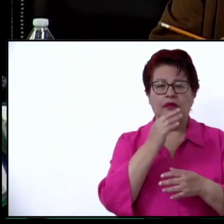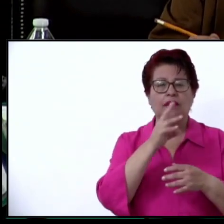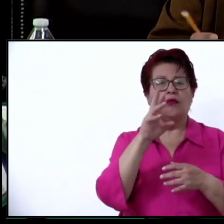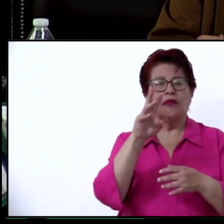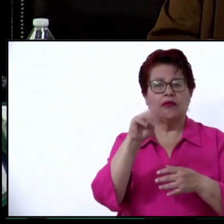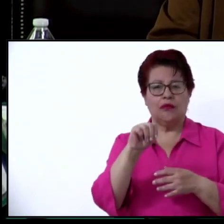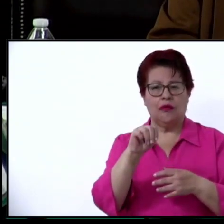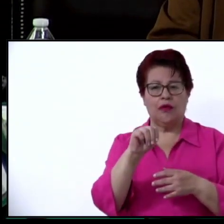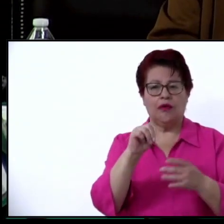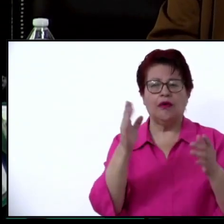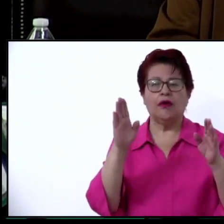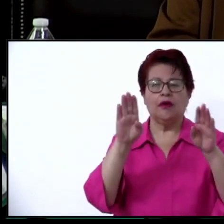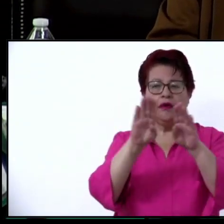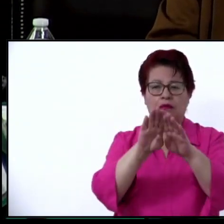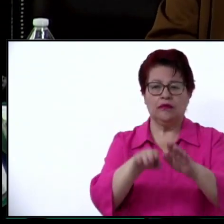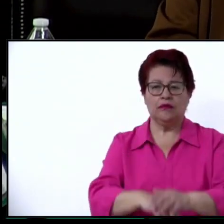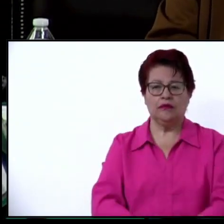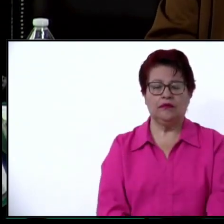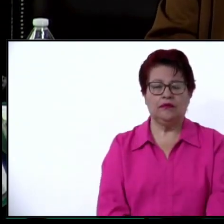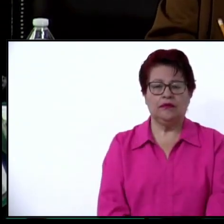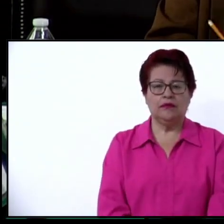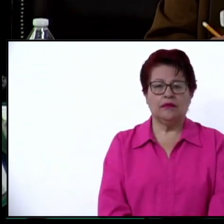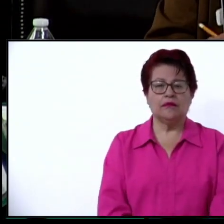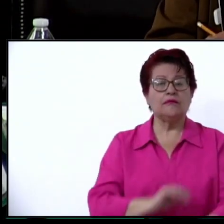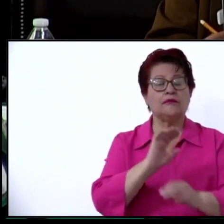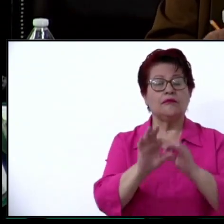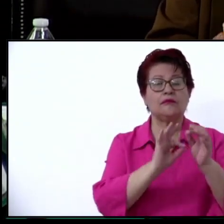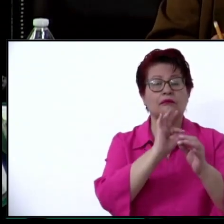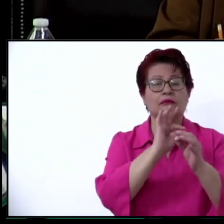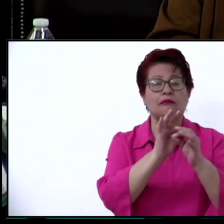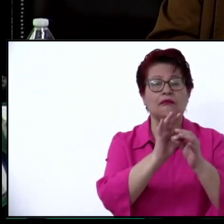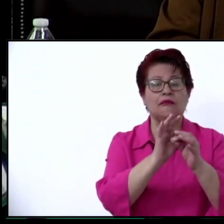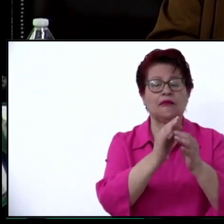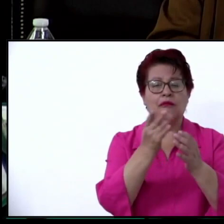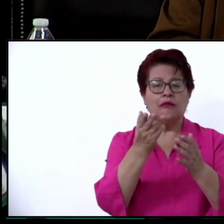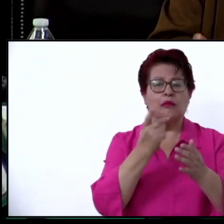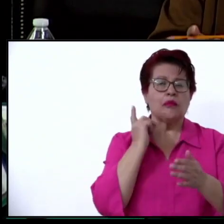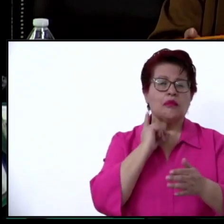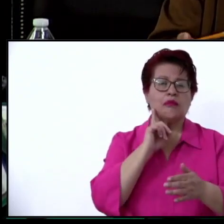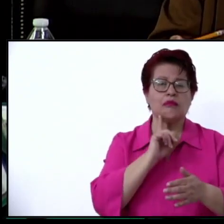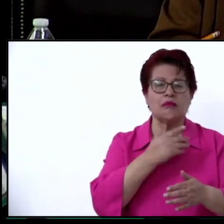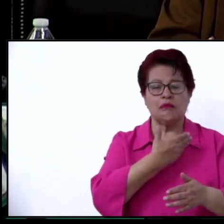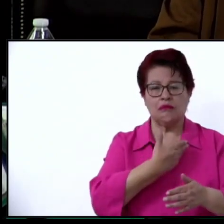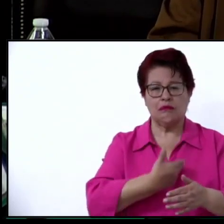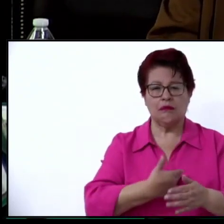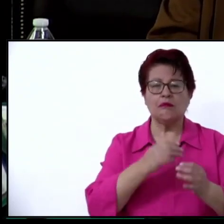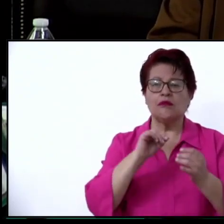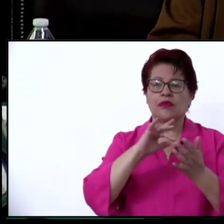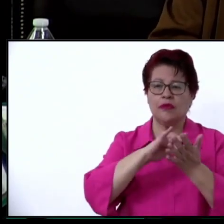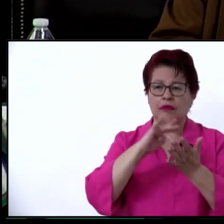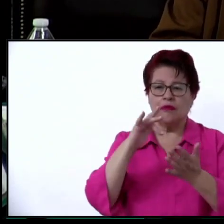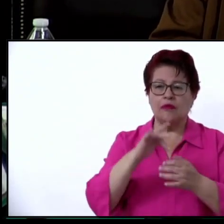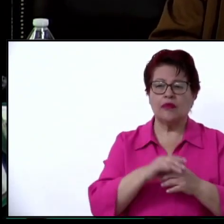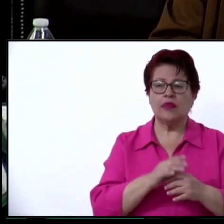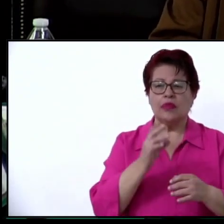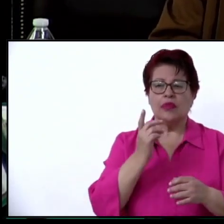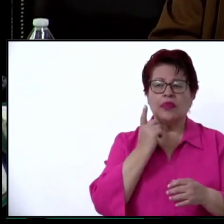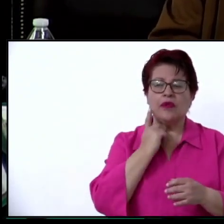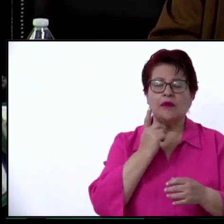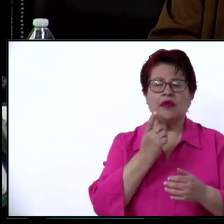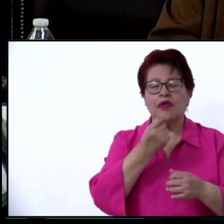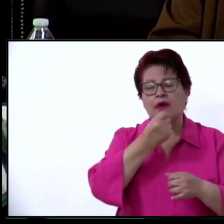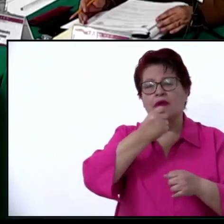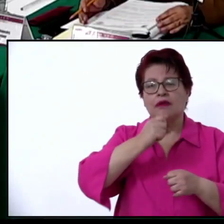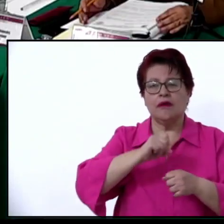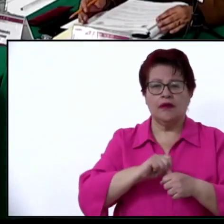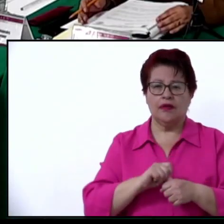9. Clausura. Cumplida su instrucción, diputada presidenta. Muchas gracias, diputada